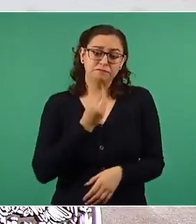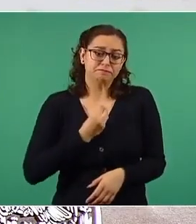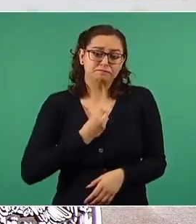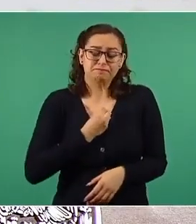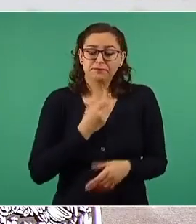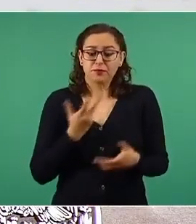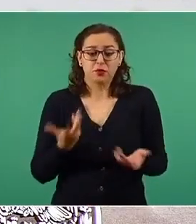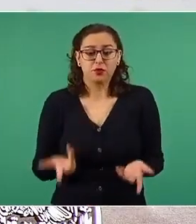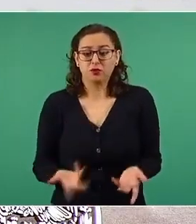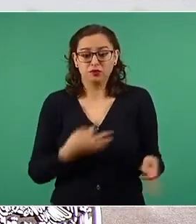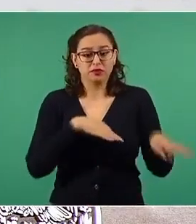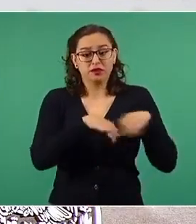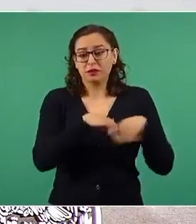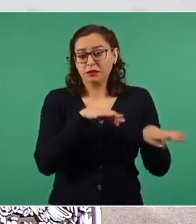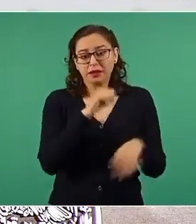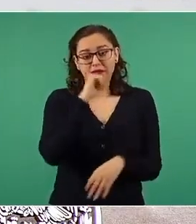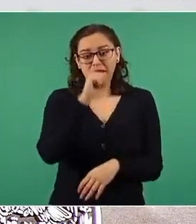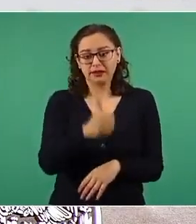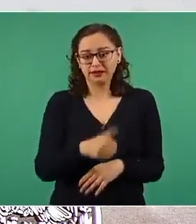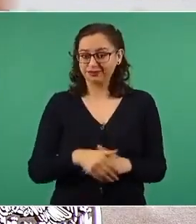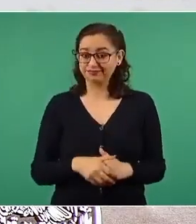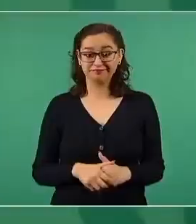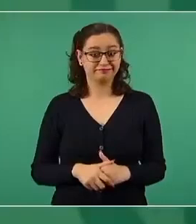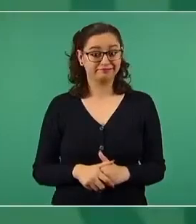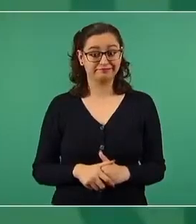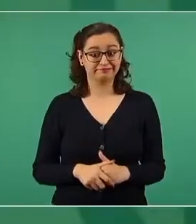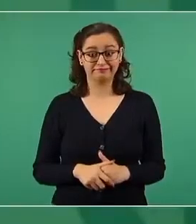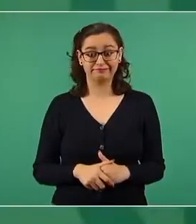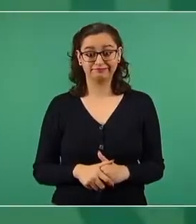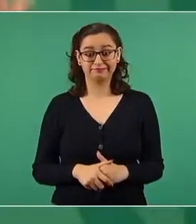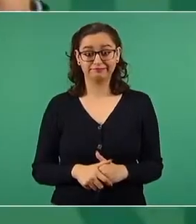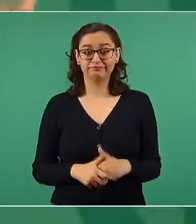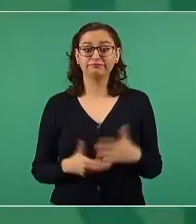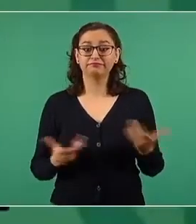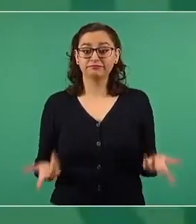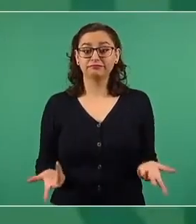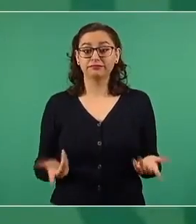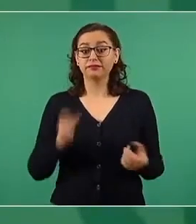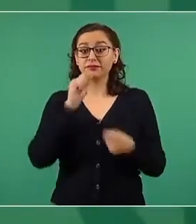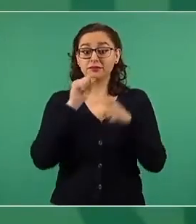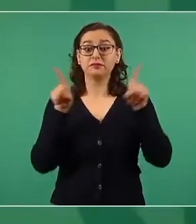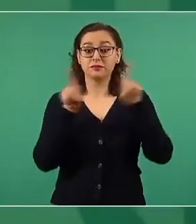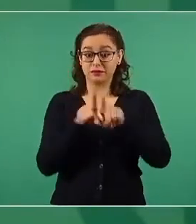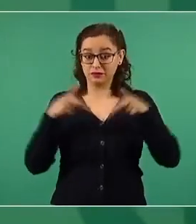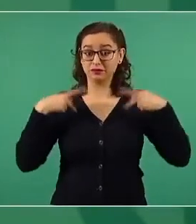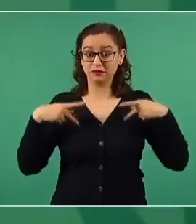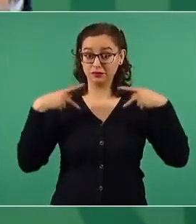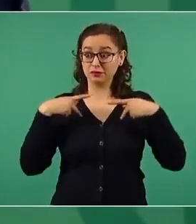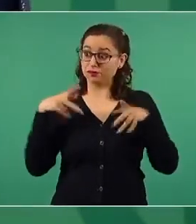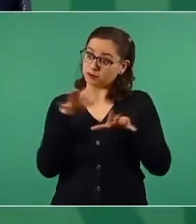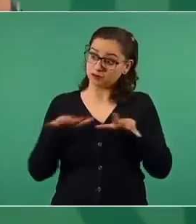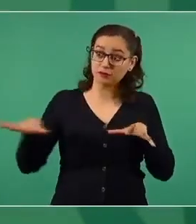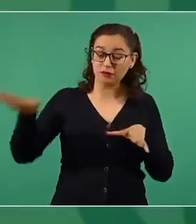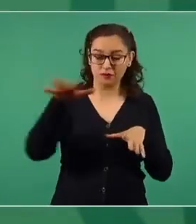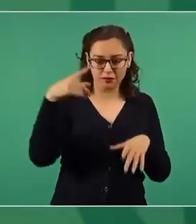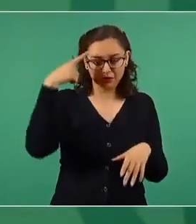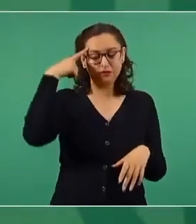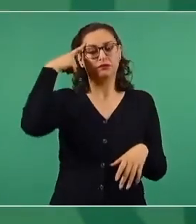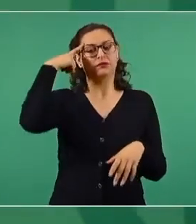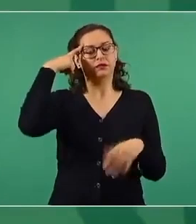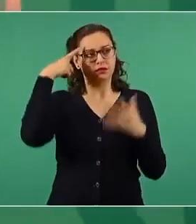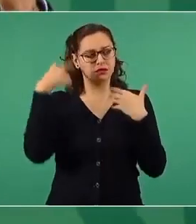empantanados. Y fíjense cómo la gente también lo ha entendido, porque a pesar